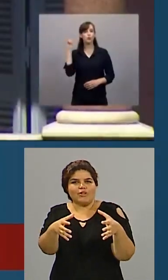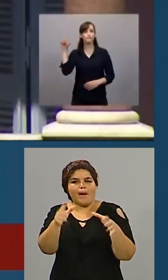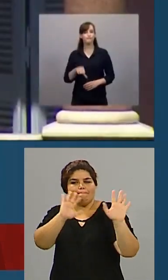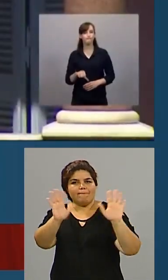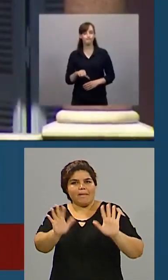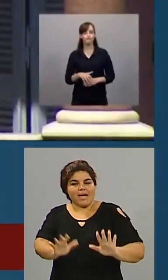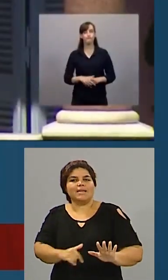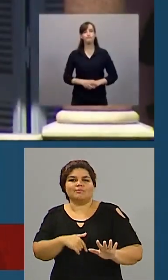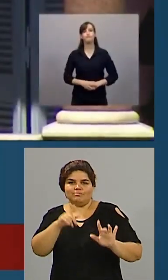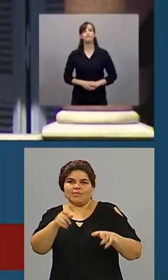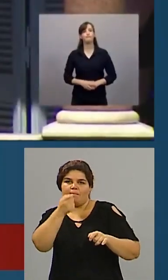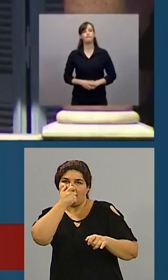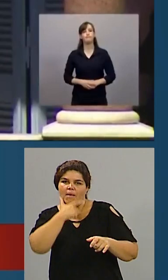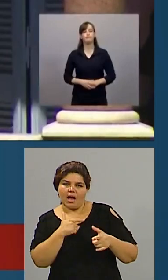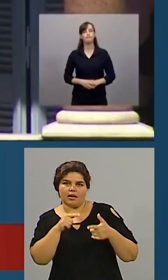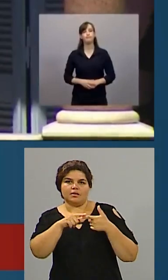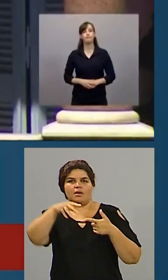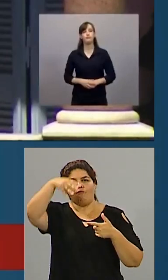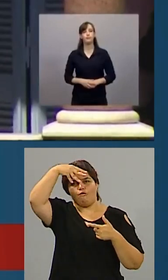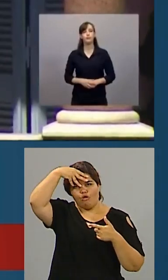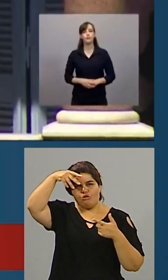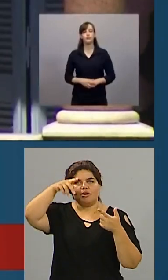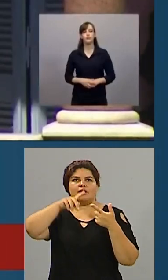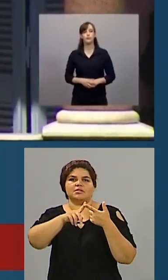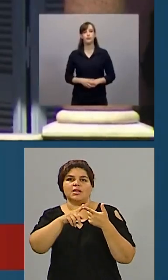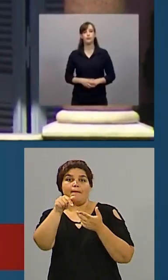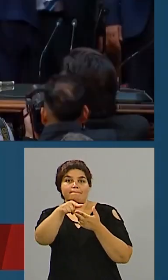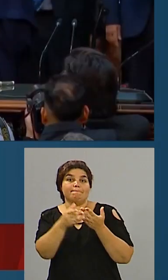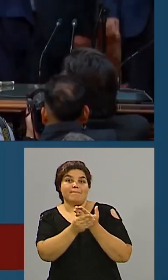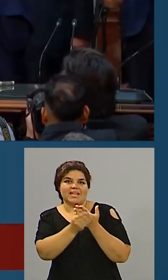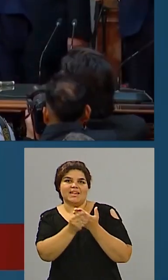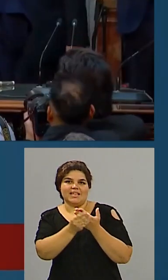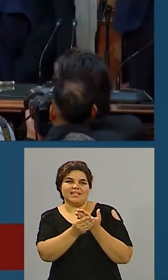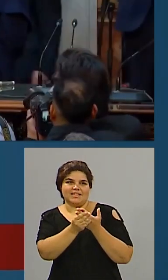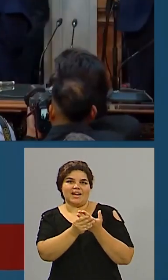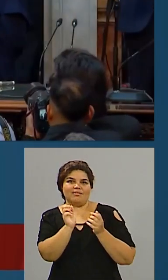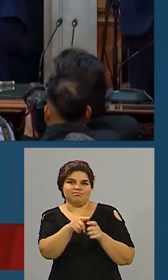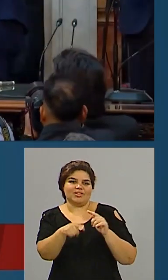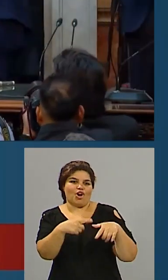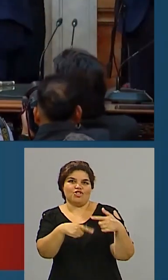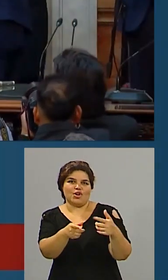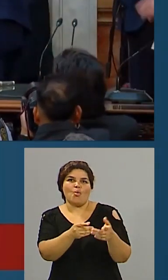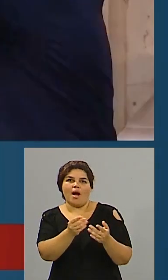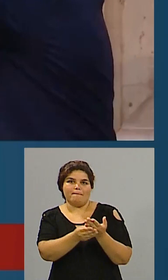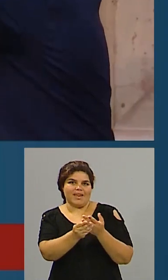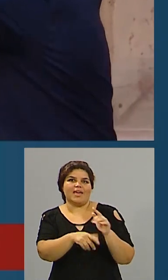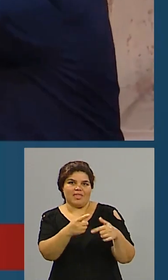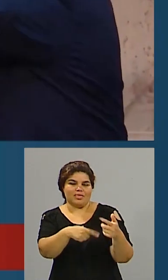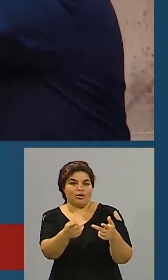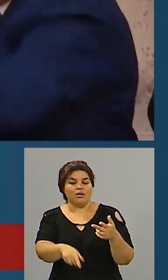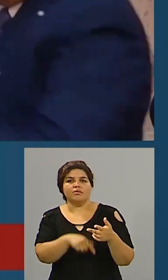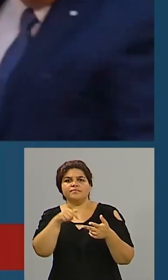a Mauricio Macri cerca, a Patricia Bullrich, que terminó siendo ministra también de su gestión a partir de ahora. La pregunta es, ¿cuál es